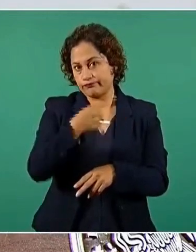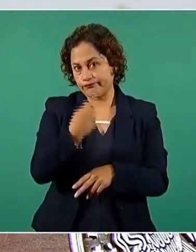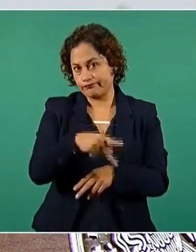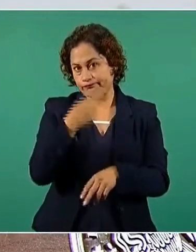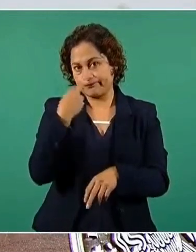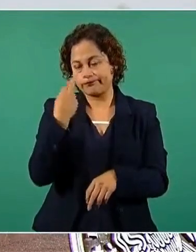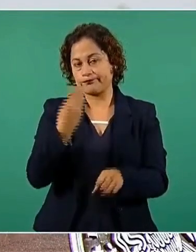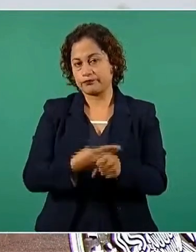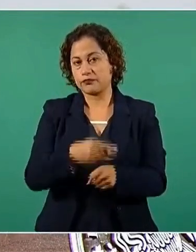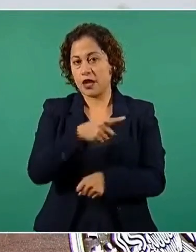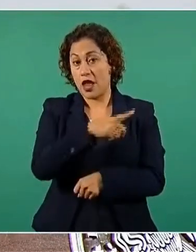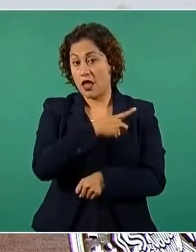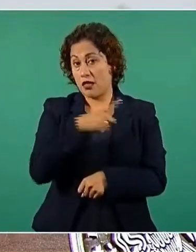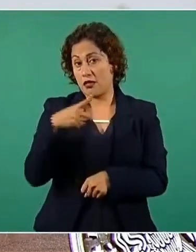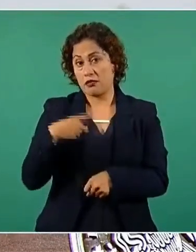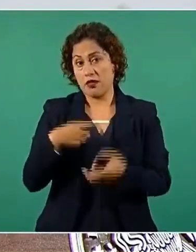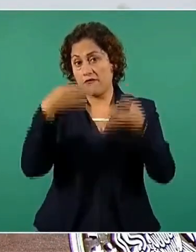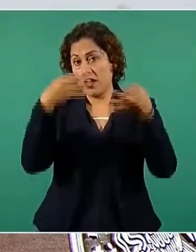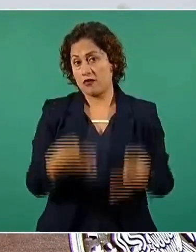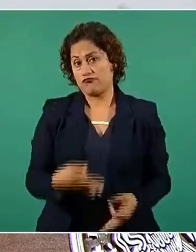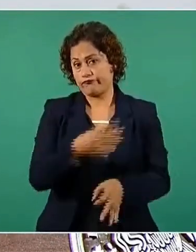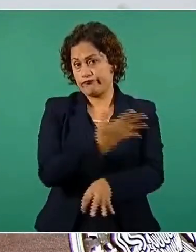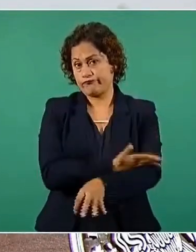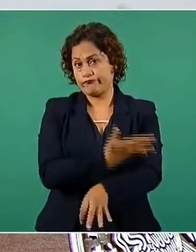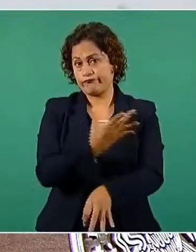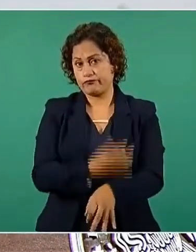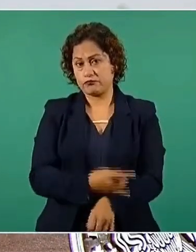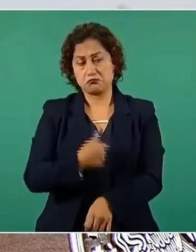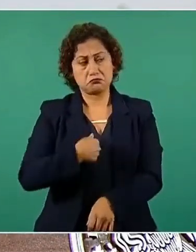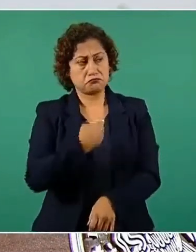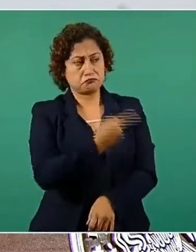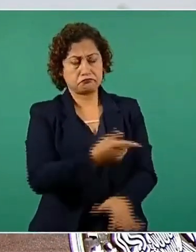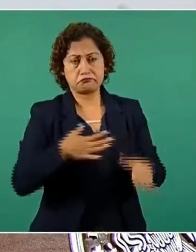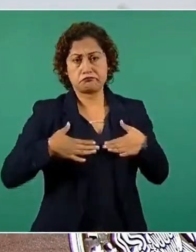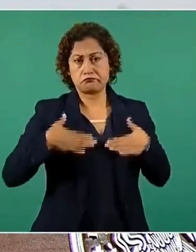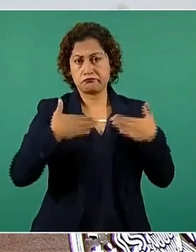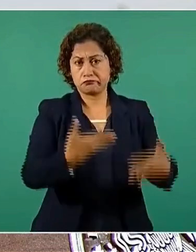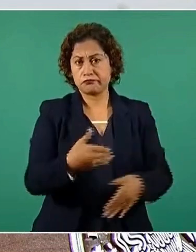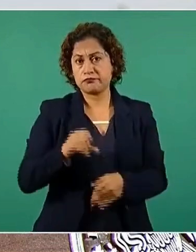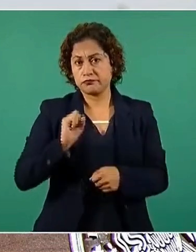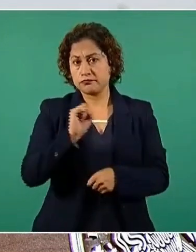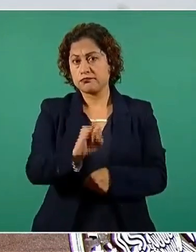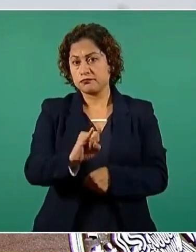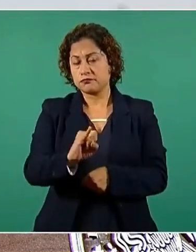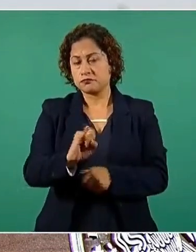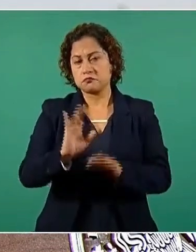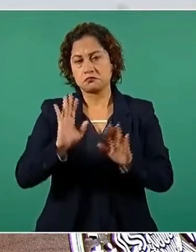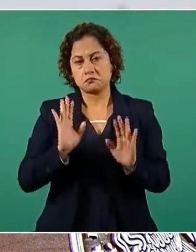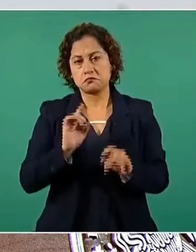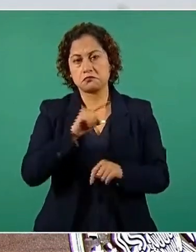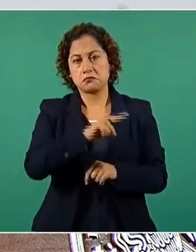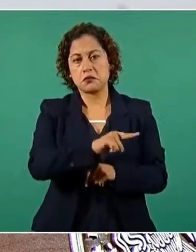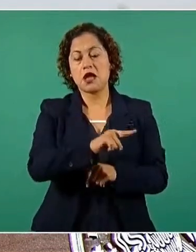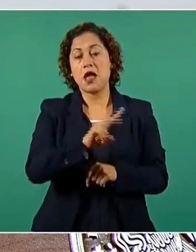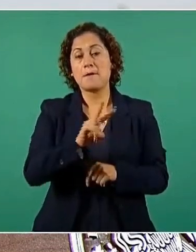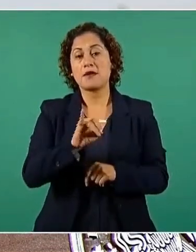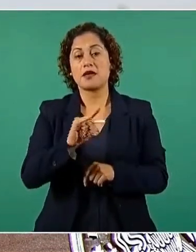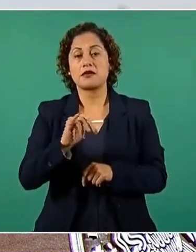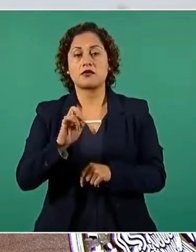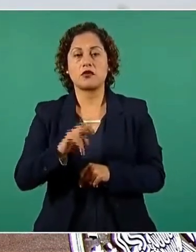actuar bien. Yo le tengo confianza al maestro Víctor, lleva mucho tiempo